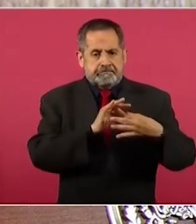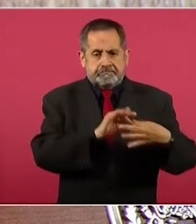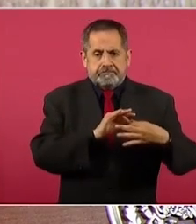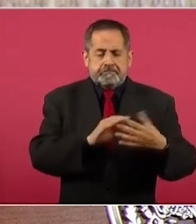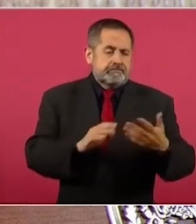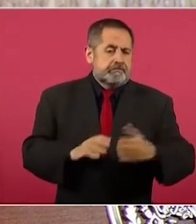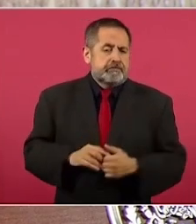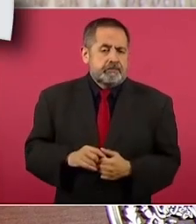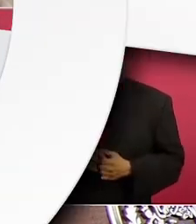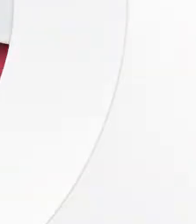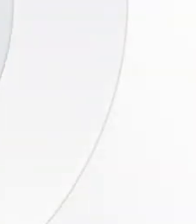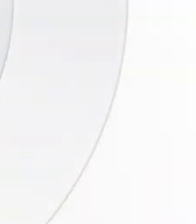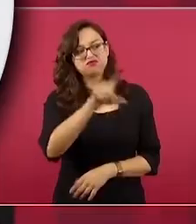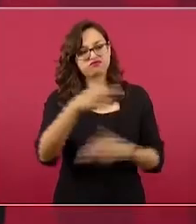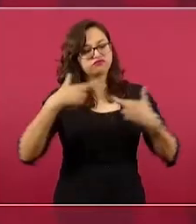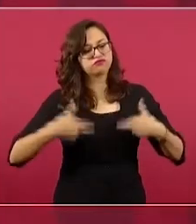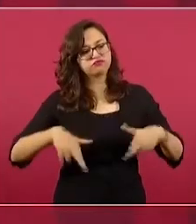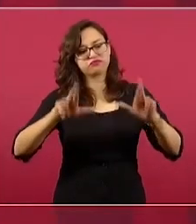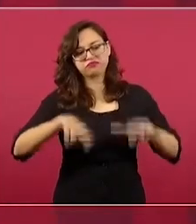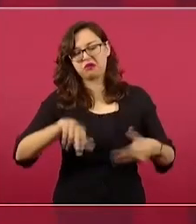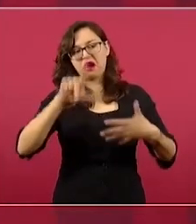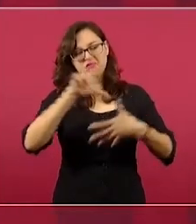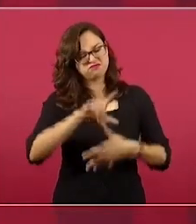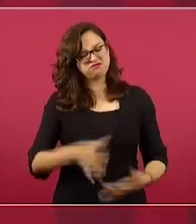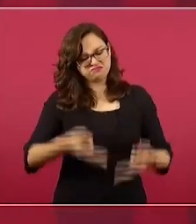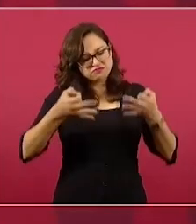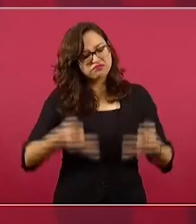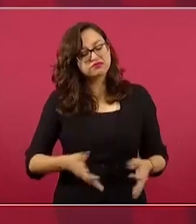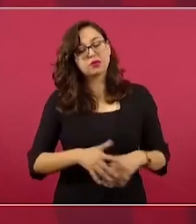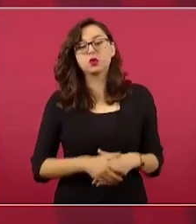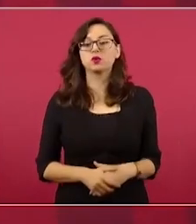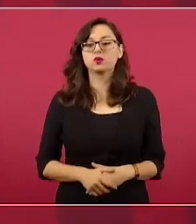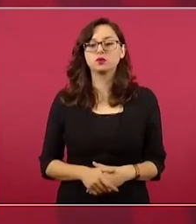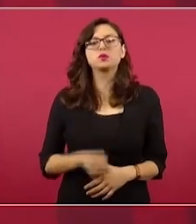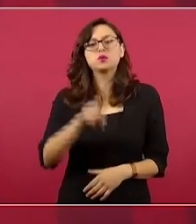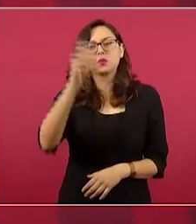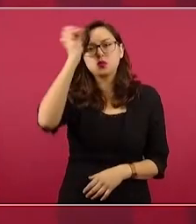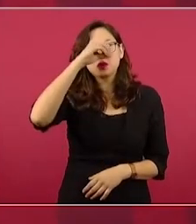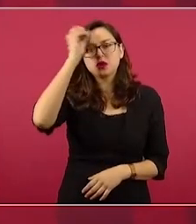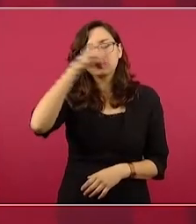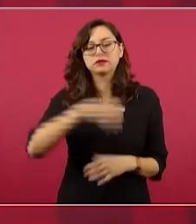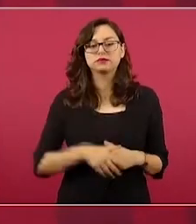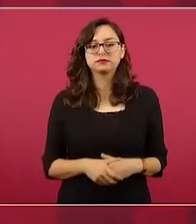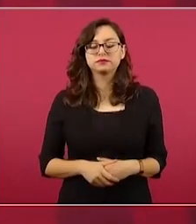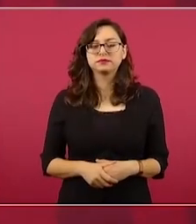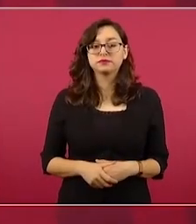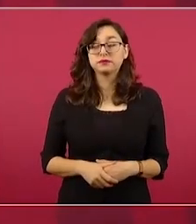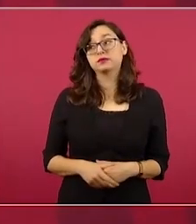Yo expresé de que les agradezco mucho a los dos sus comentarios.